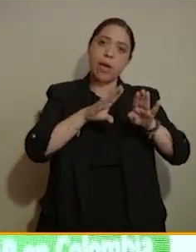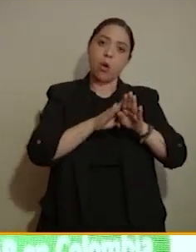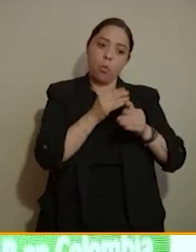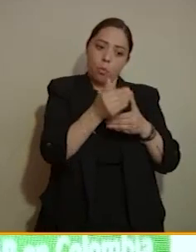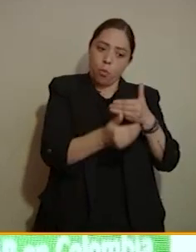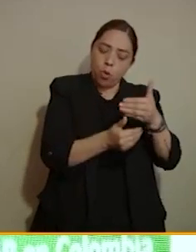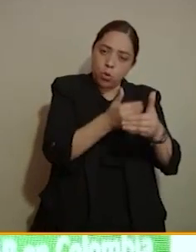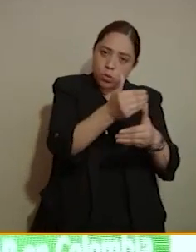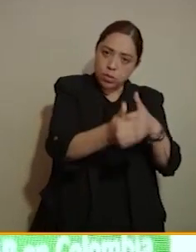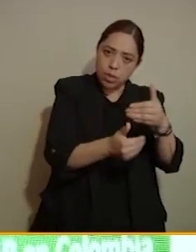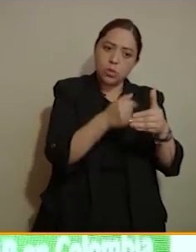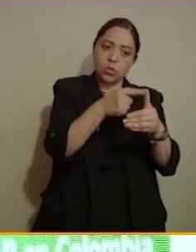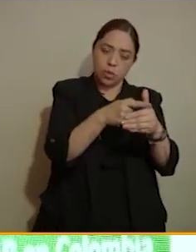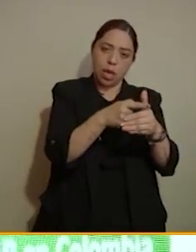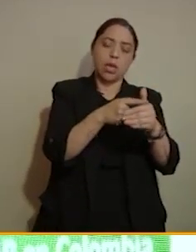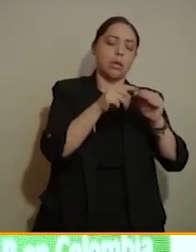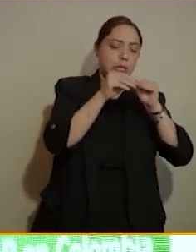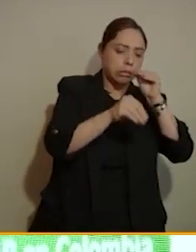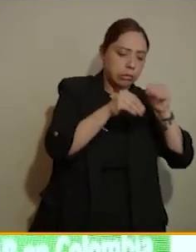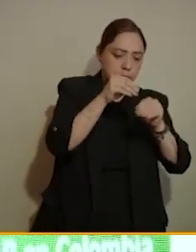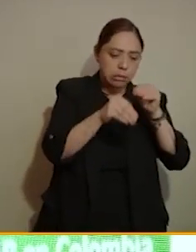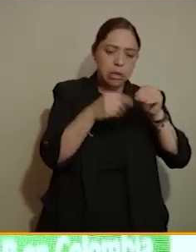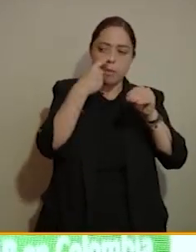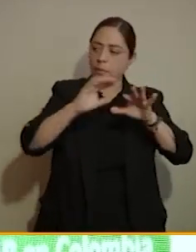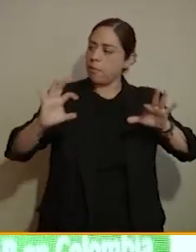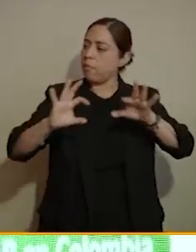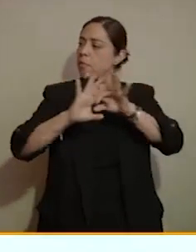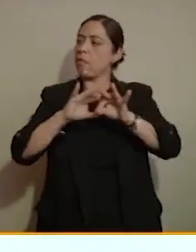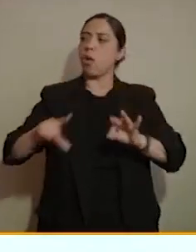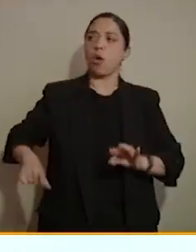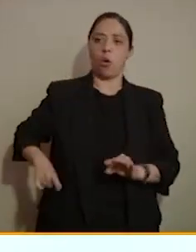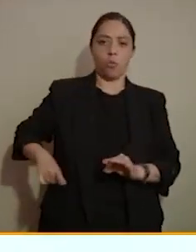poder seguir trabajando con el gobierno federal.